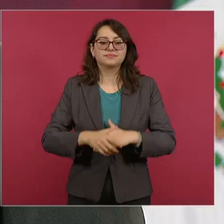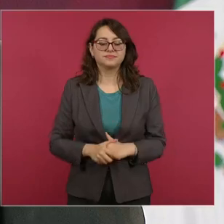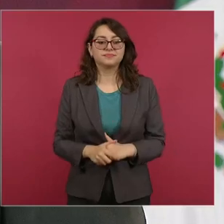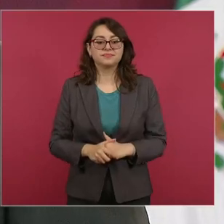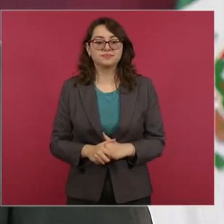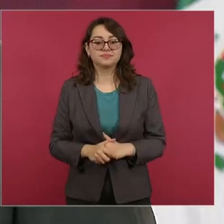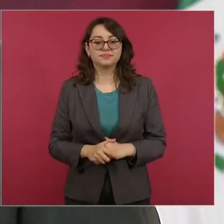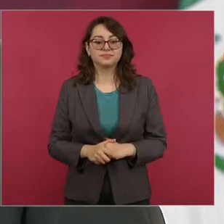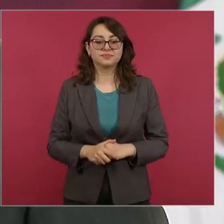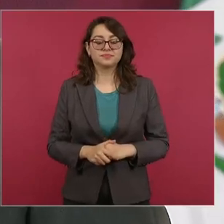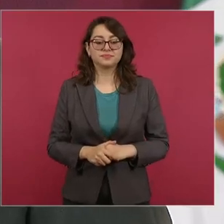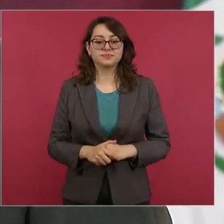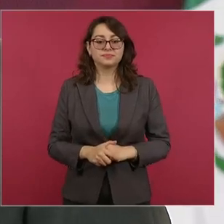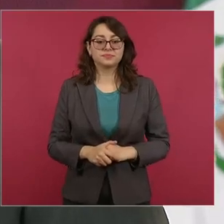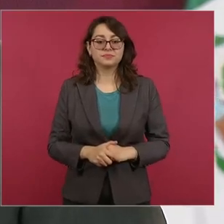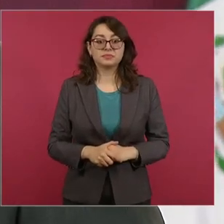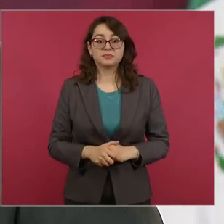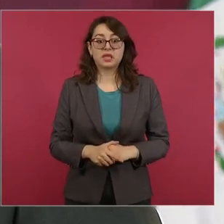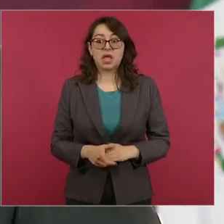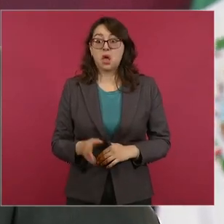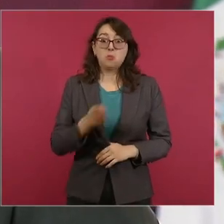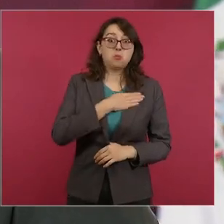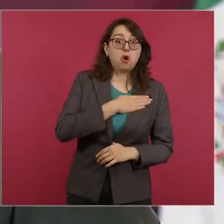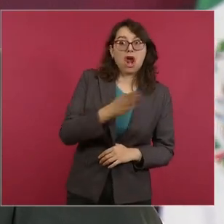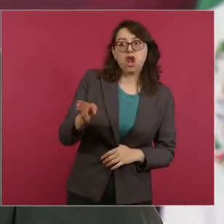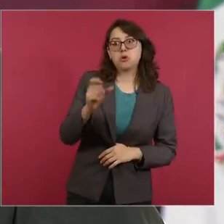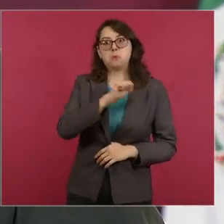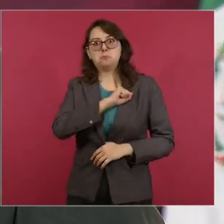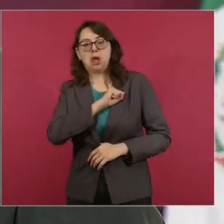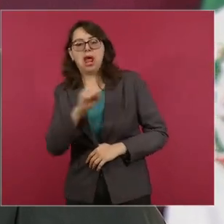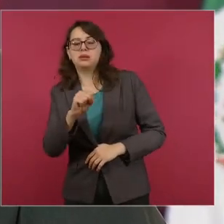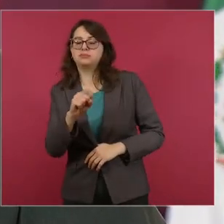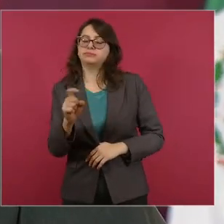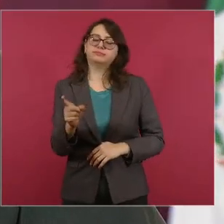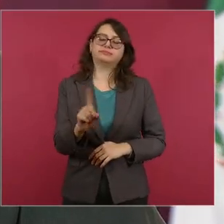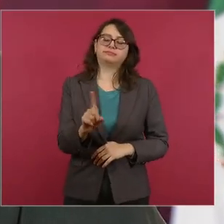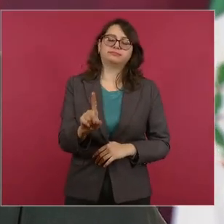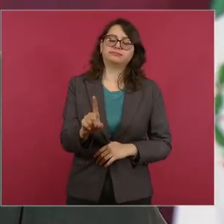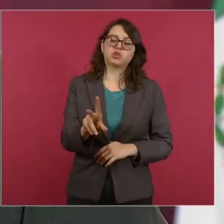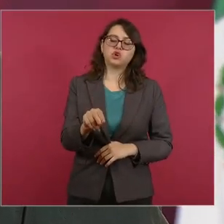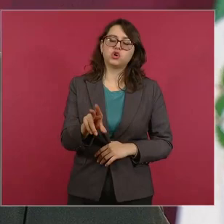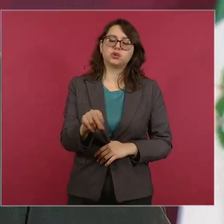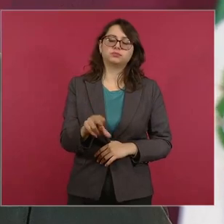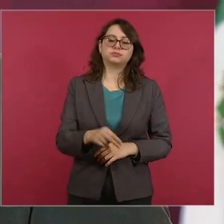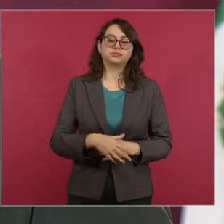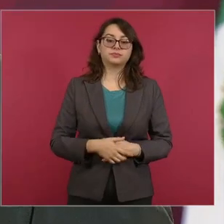y no es de buenos y malos esto no ¿por